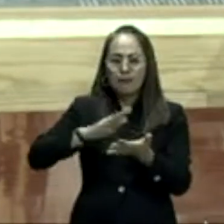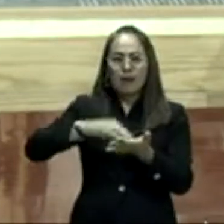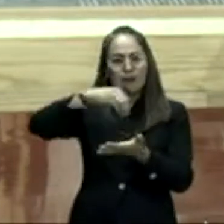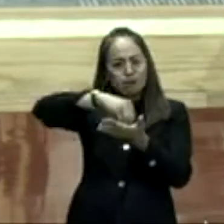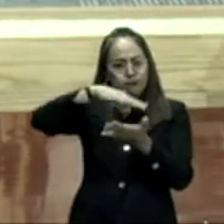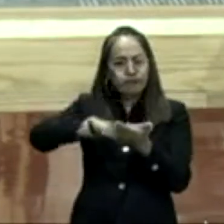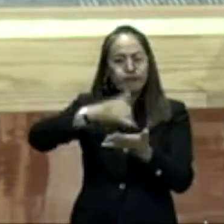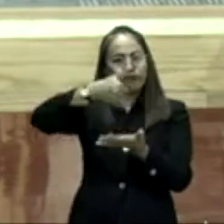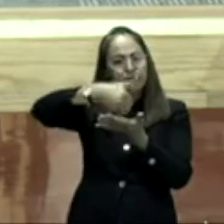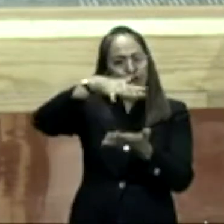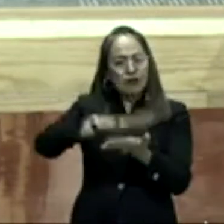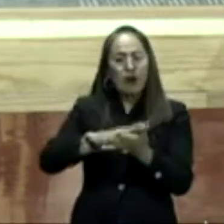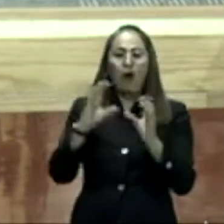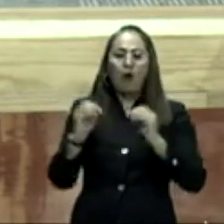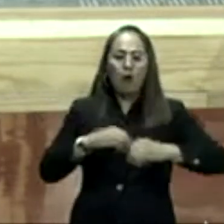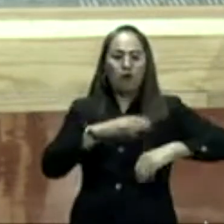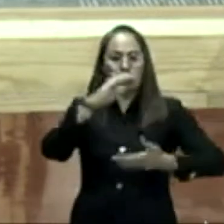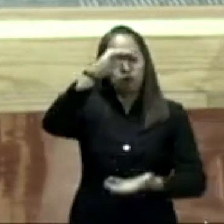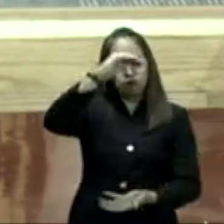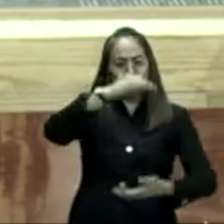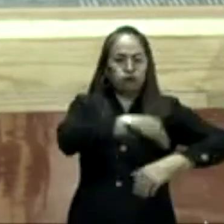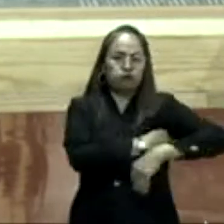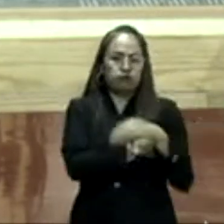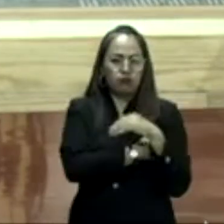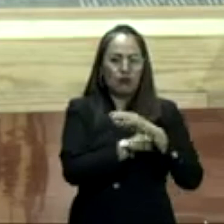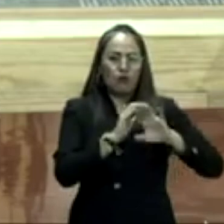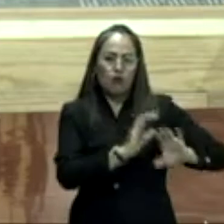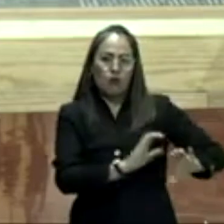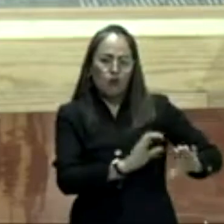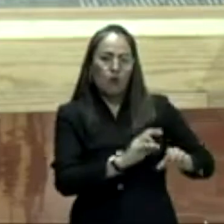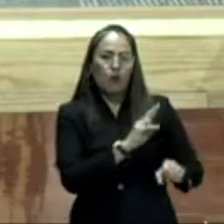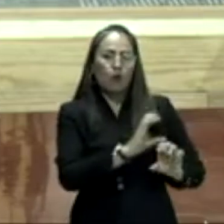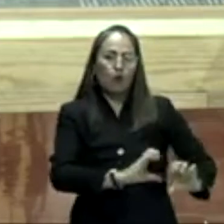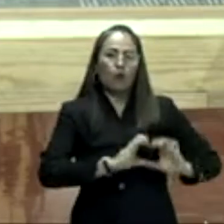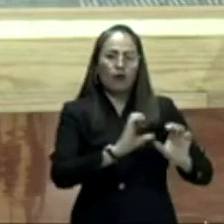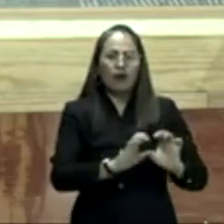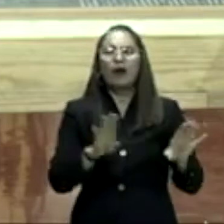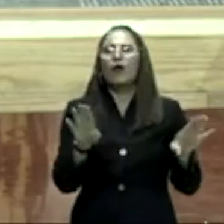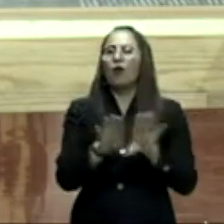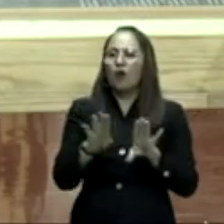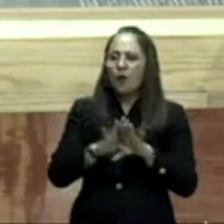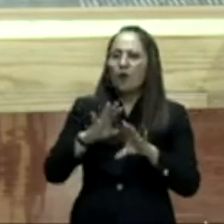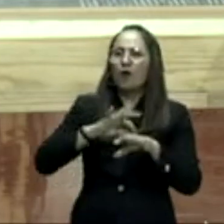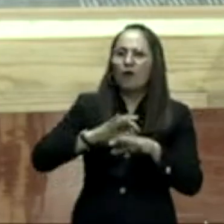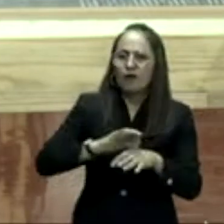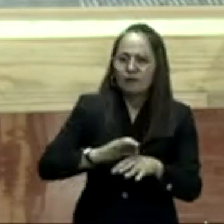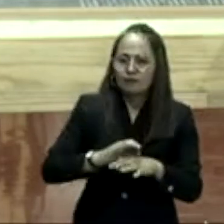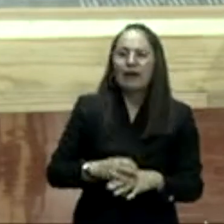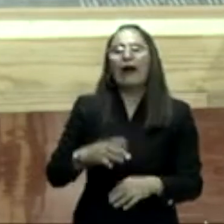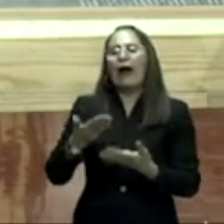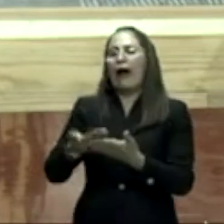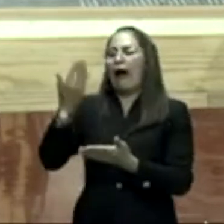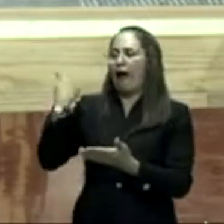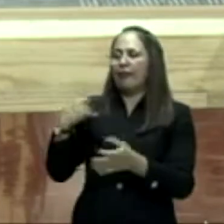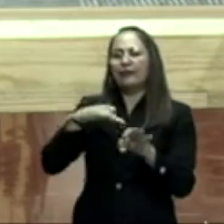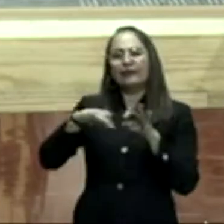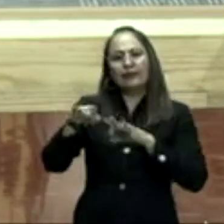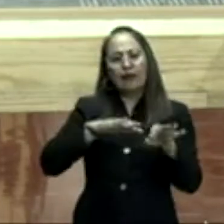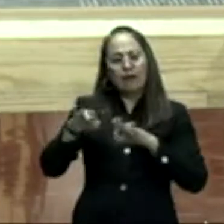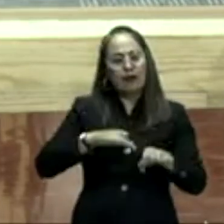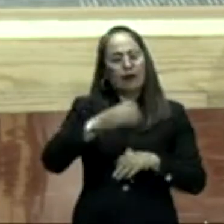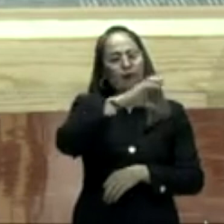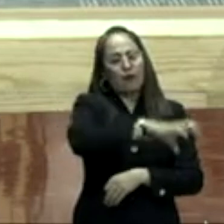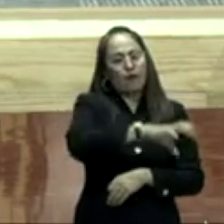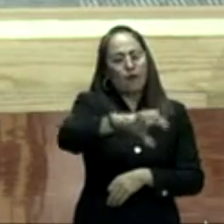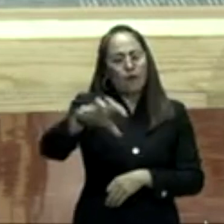o el resguardo de los paquetes electorales, solo son una realidad gracias al trabajo especializado y comprometido de los